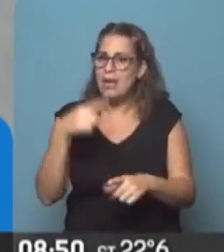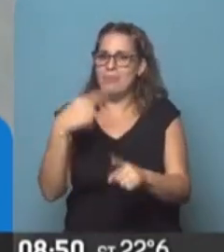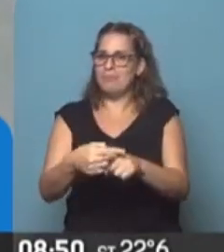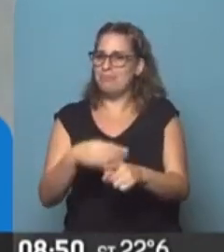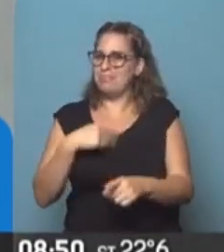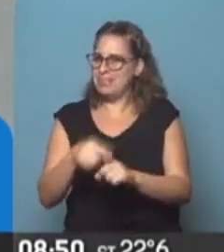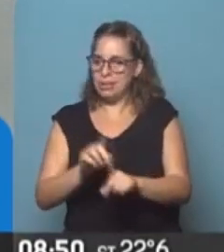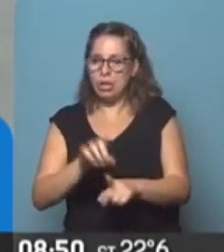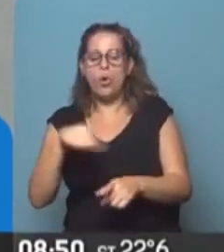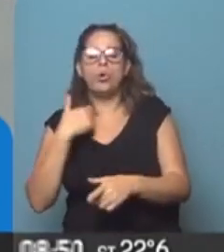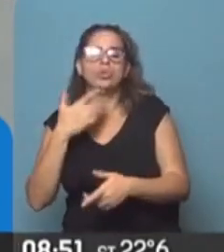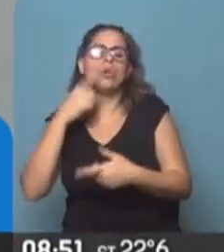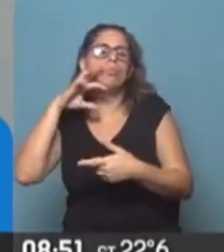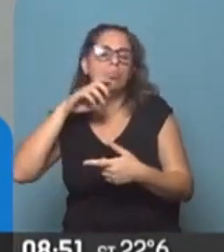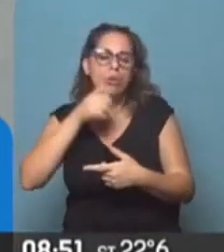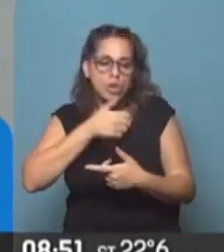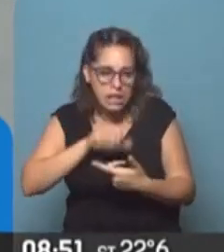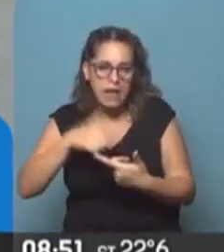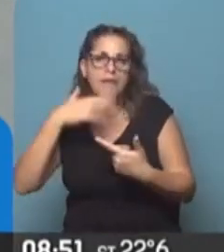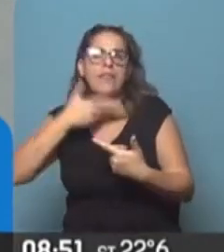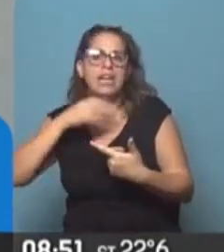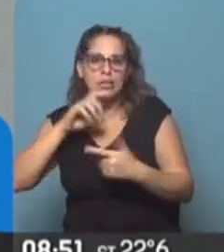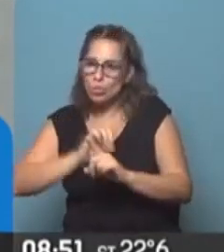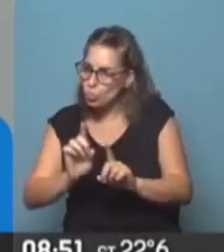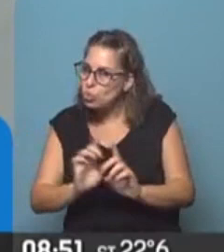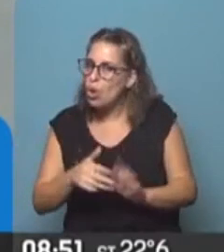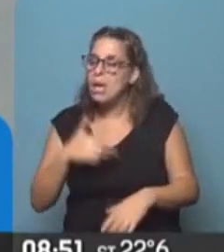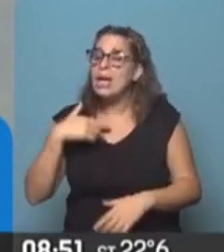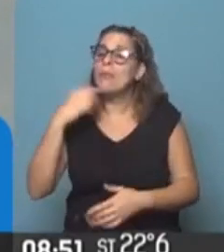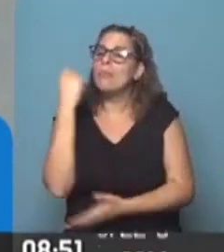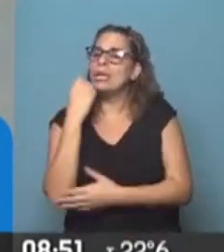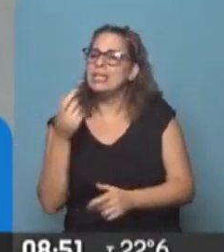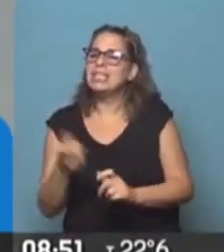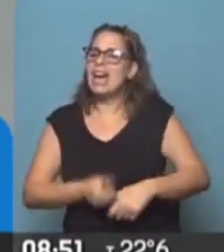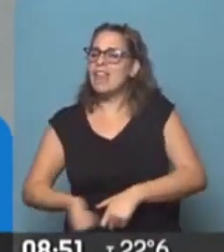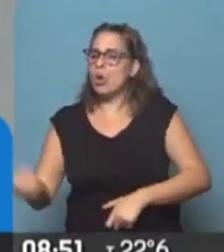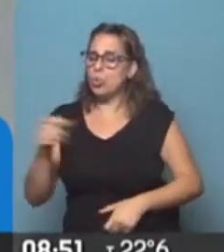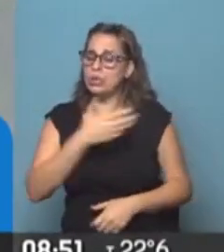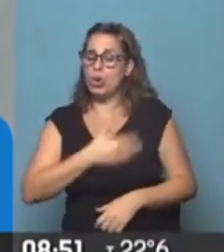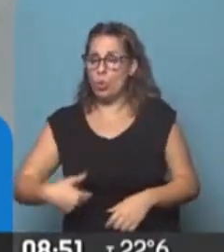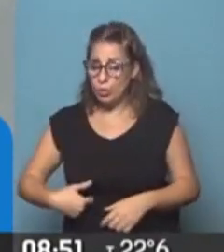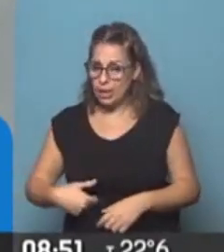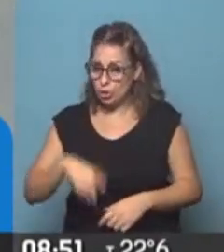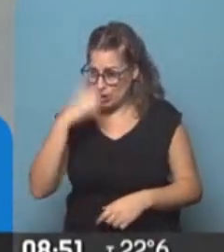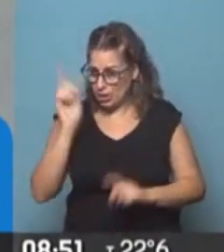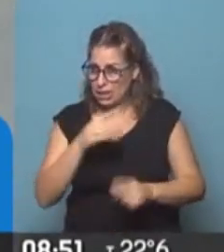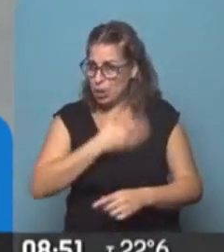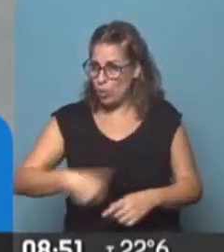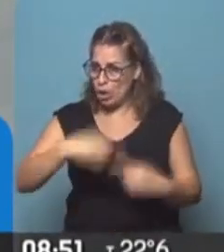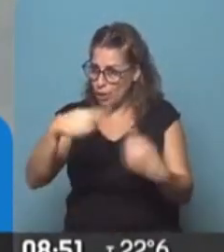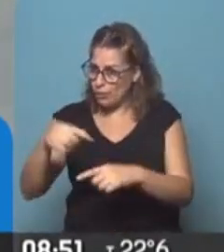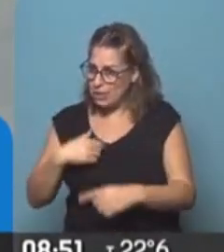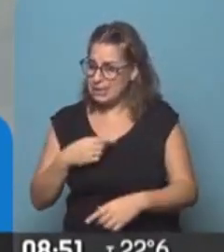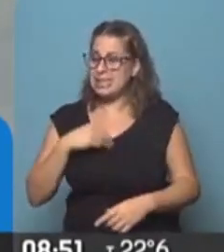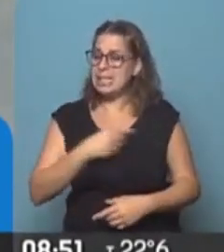Posada, ni los de Fan Azul, que están viviendo esta verdadera política de ajuste del gobierno nacional y de los gobernadores. Y en ese punto,